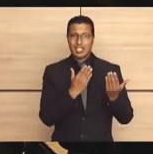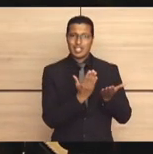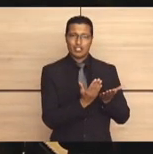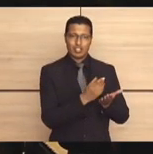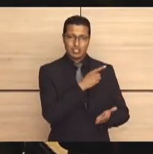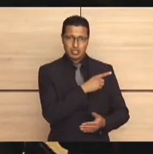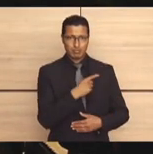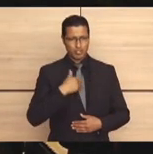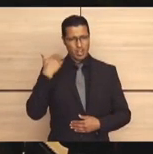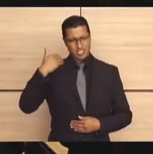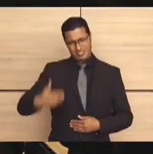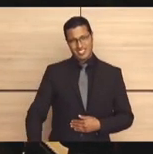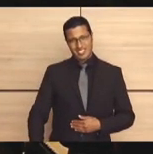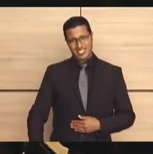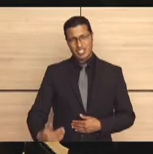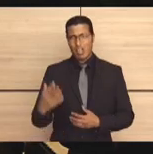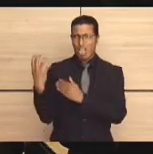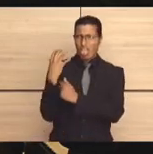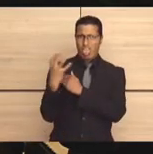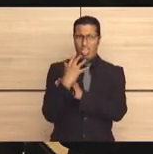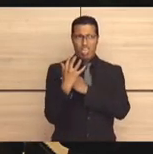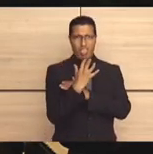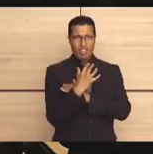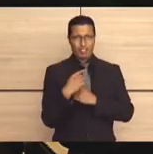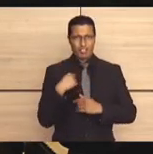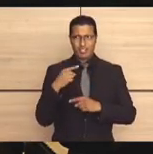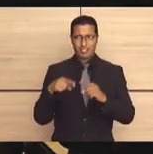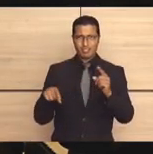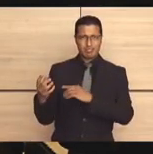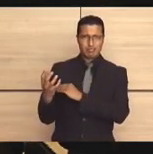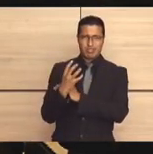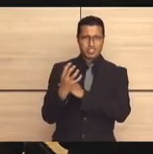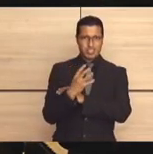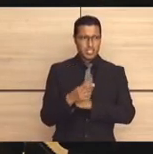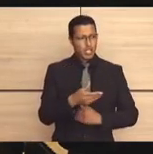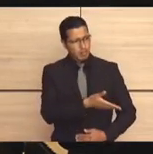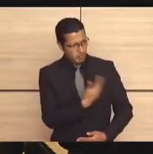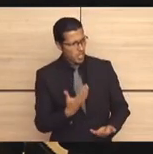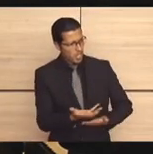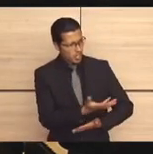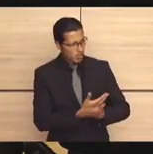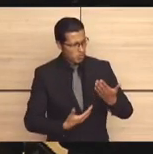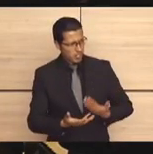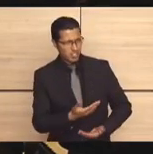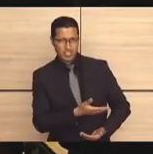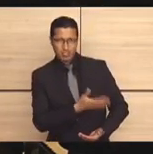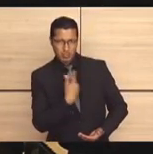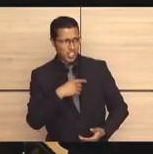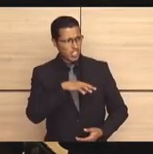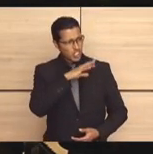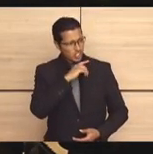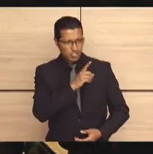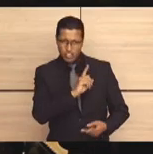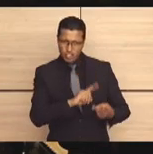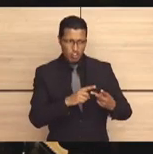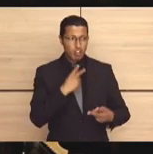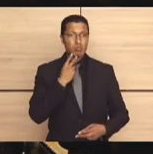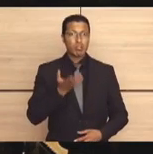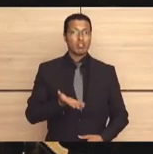me molestaba un poco cuando decían o cuando insistían en el que hay que compartir, que hay que no podemos ser groseros, no podemos alzar la